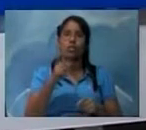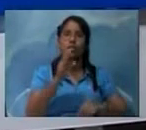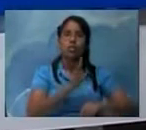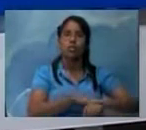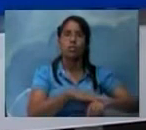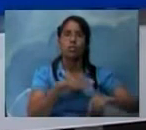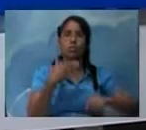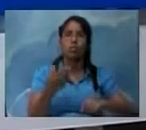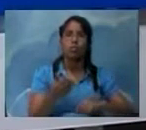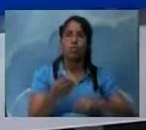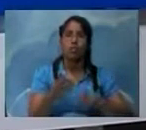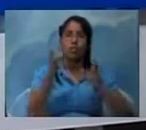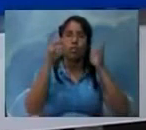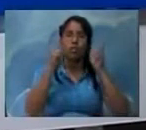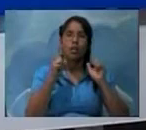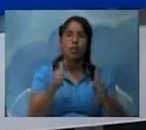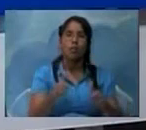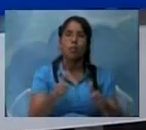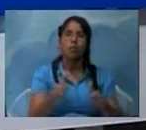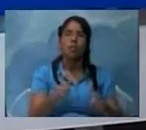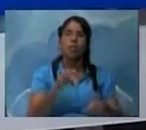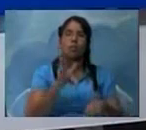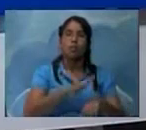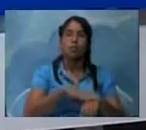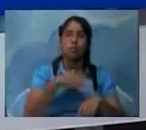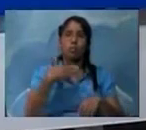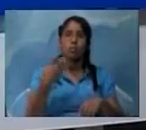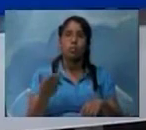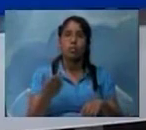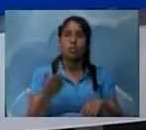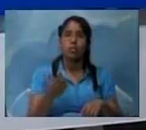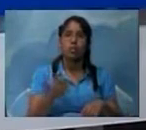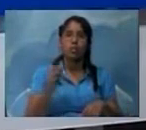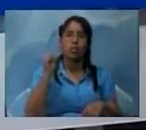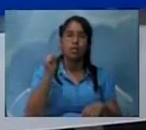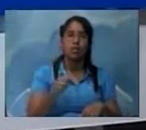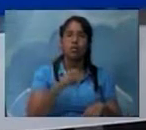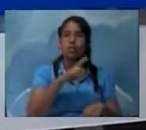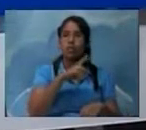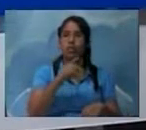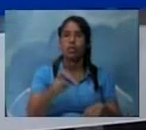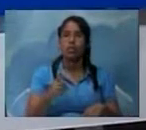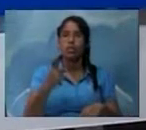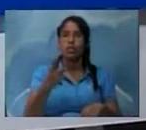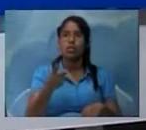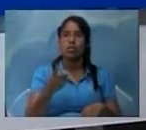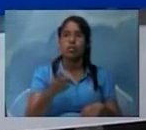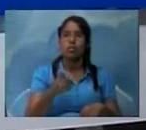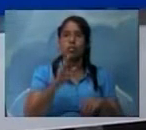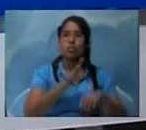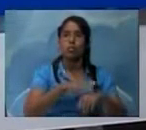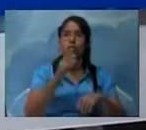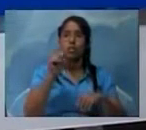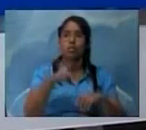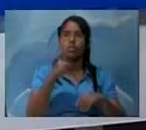Porque, oigan esto, porque si no la